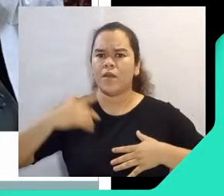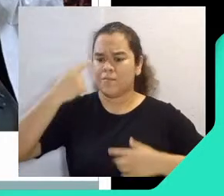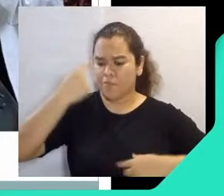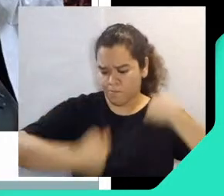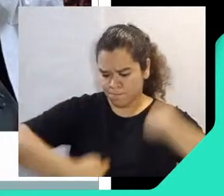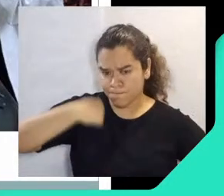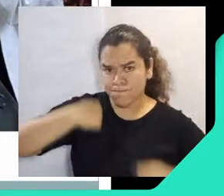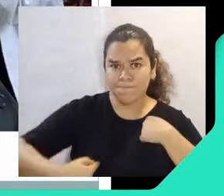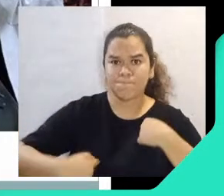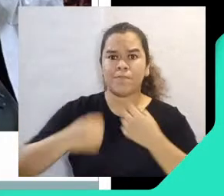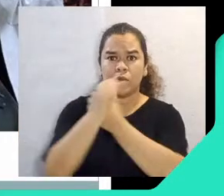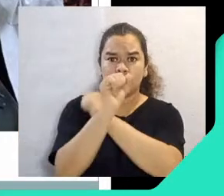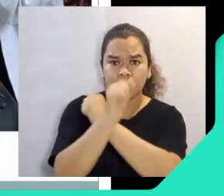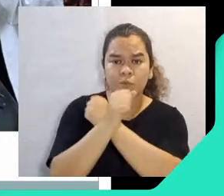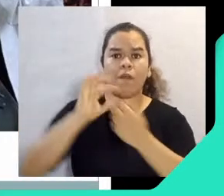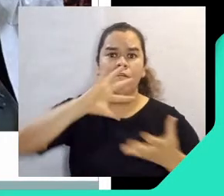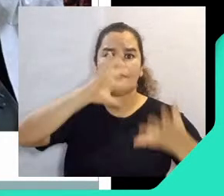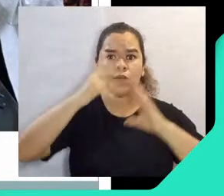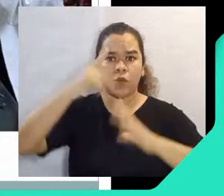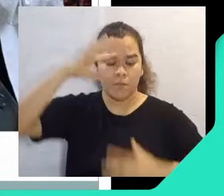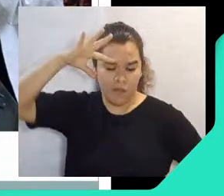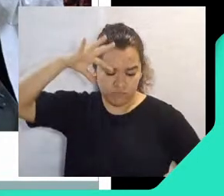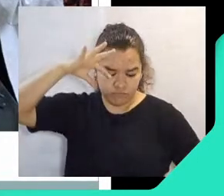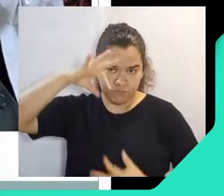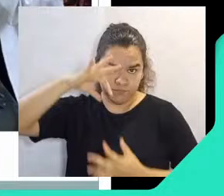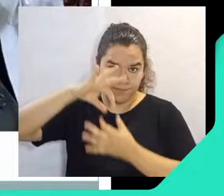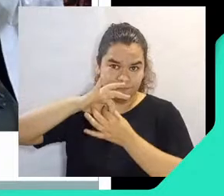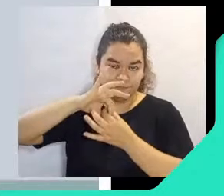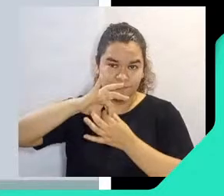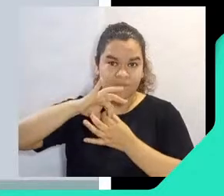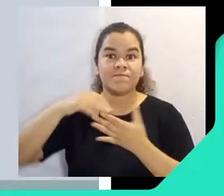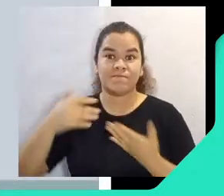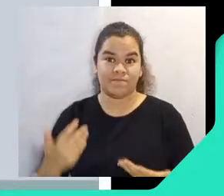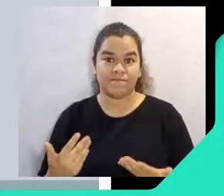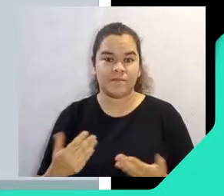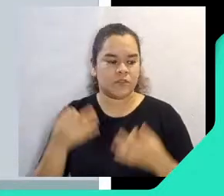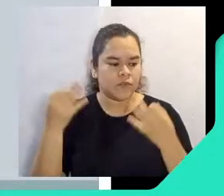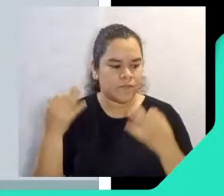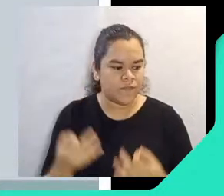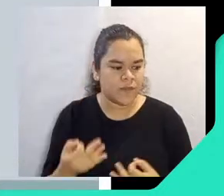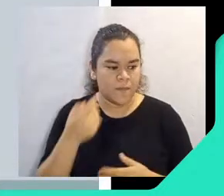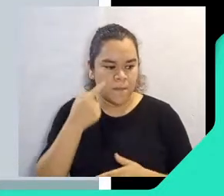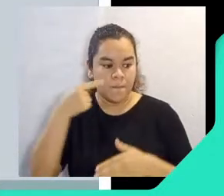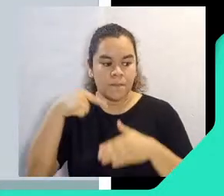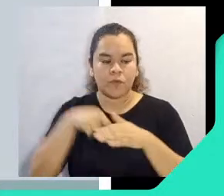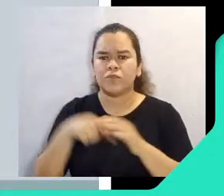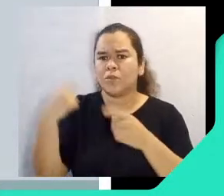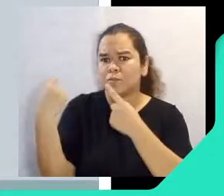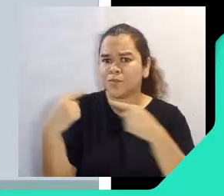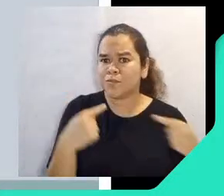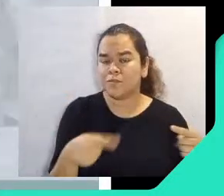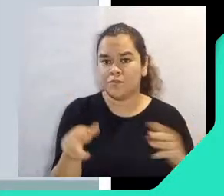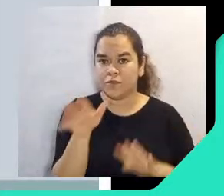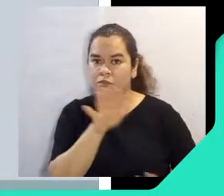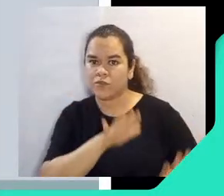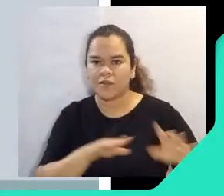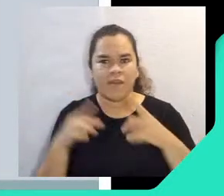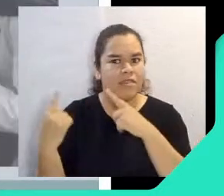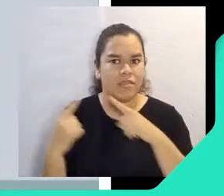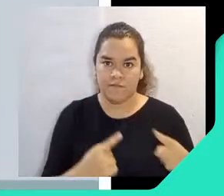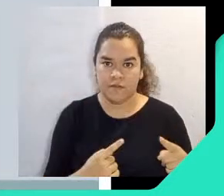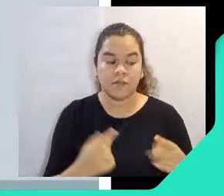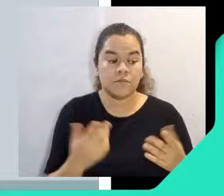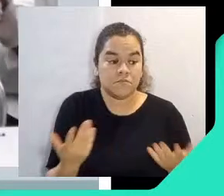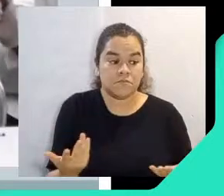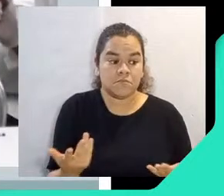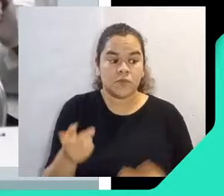y funcionamiento del cuerpo humano. O sea, es muy amplia y abarca muchas áreas. Es decir, que ustedes van a poder